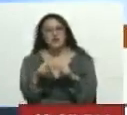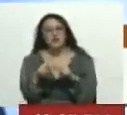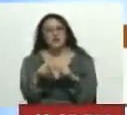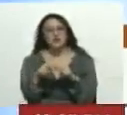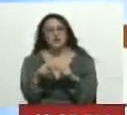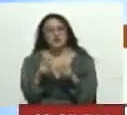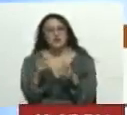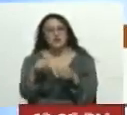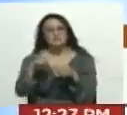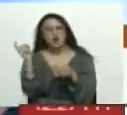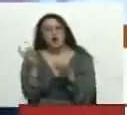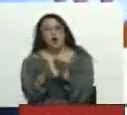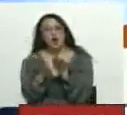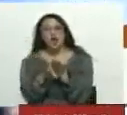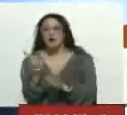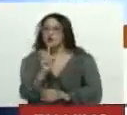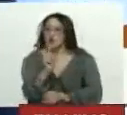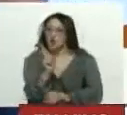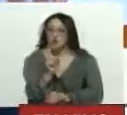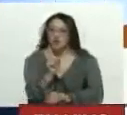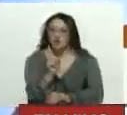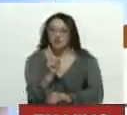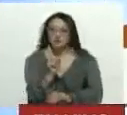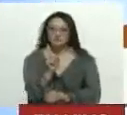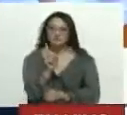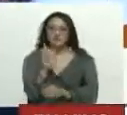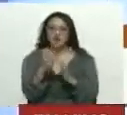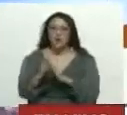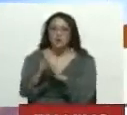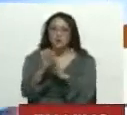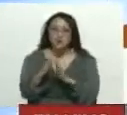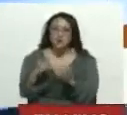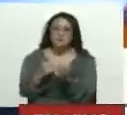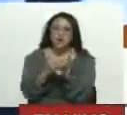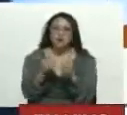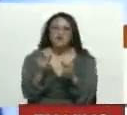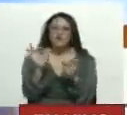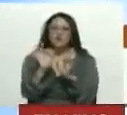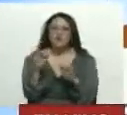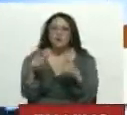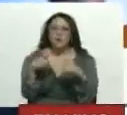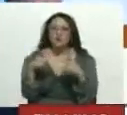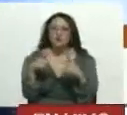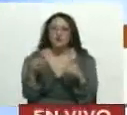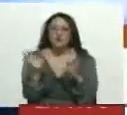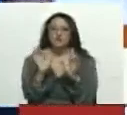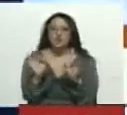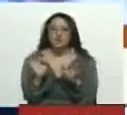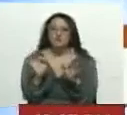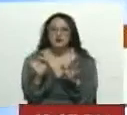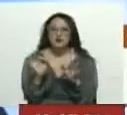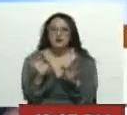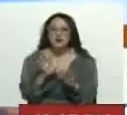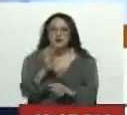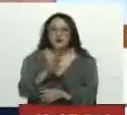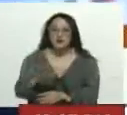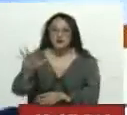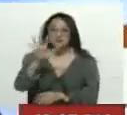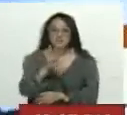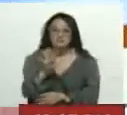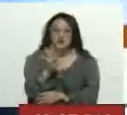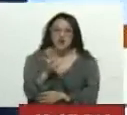escolar no exista si la comuna está apuntalando a que el modo de producción y las formas como se producen en nuestros territorios